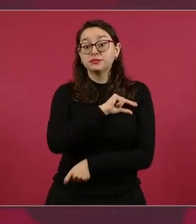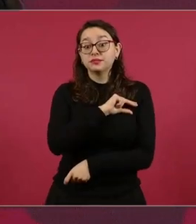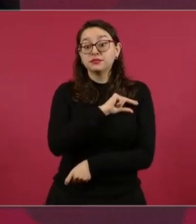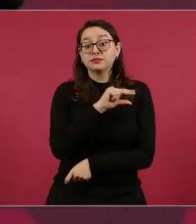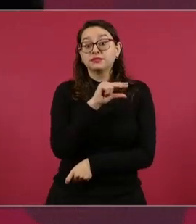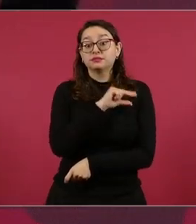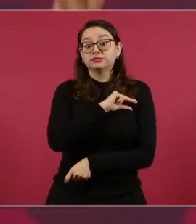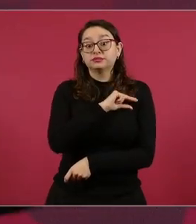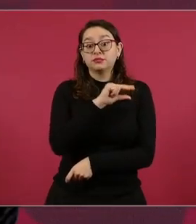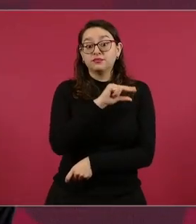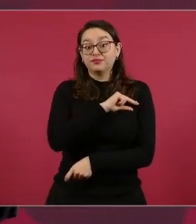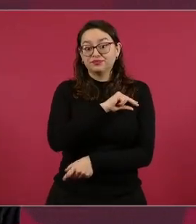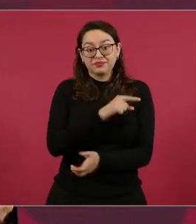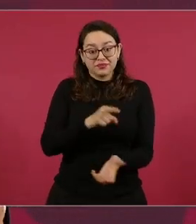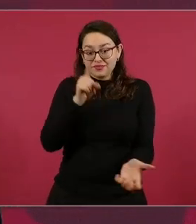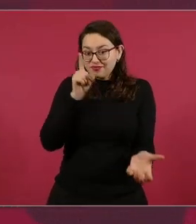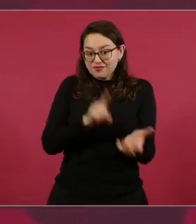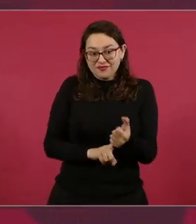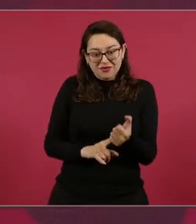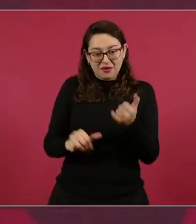un gran fraude.